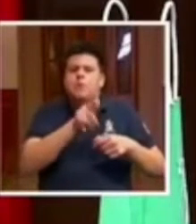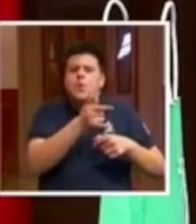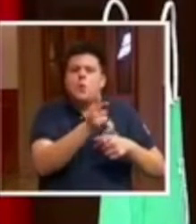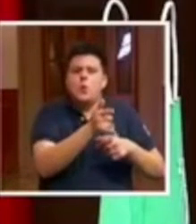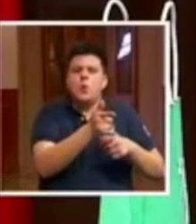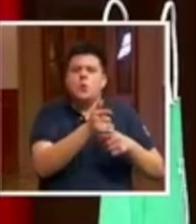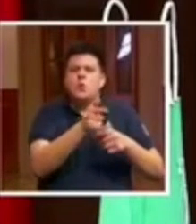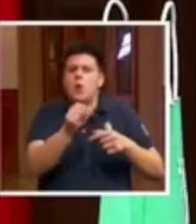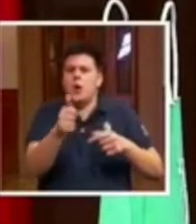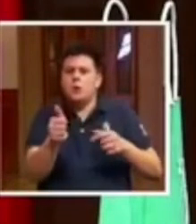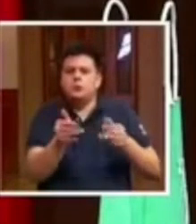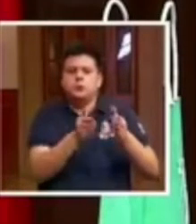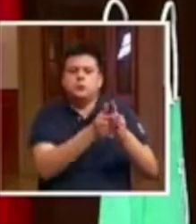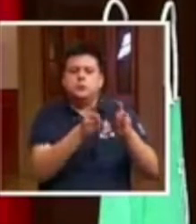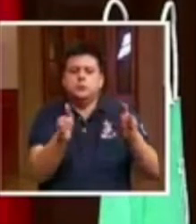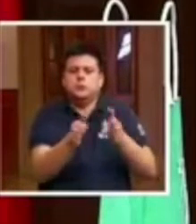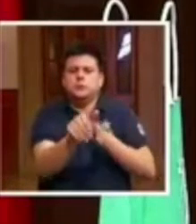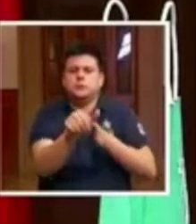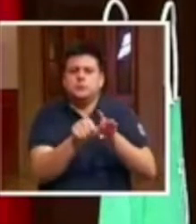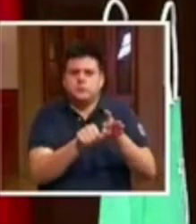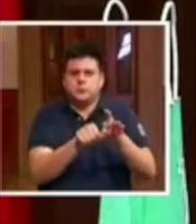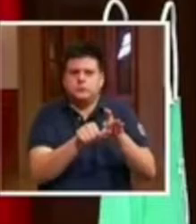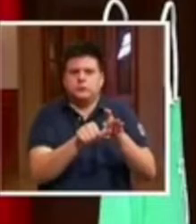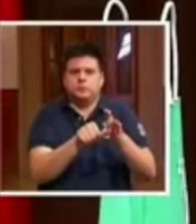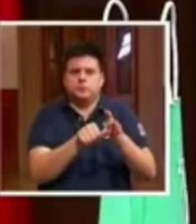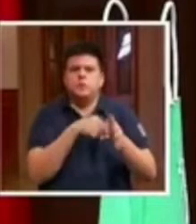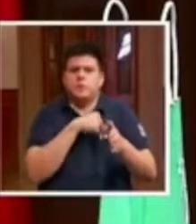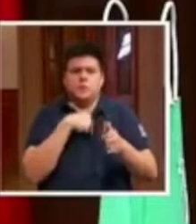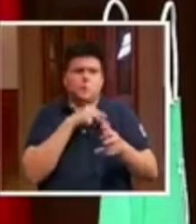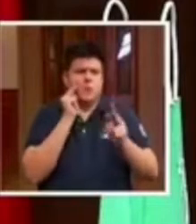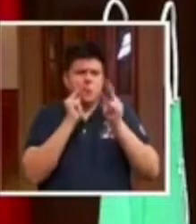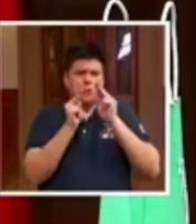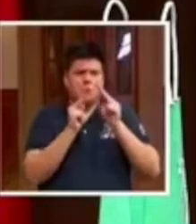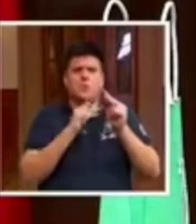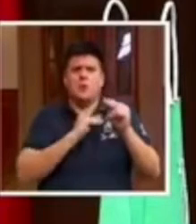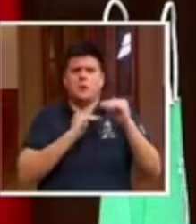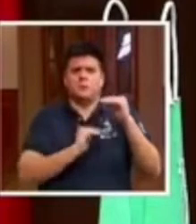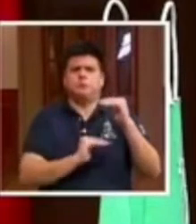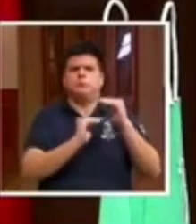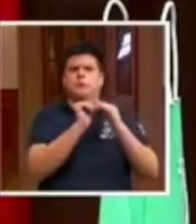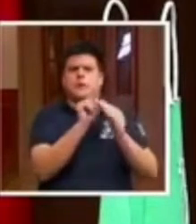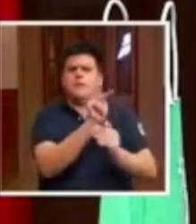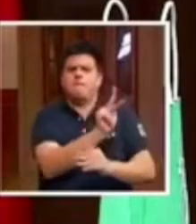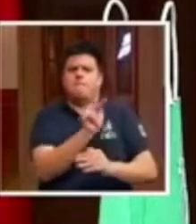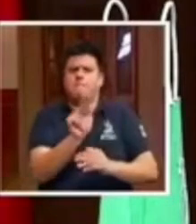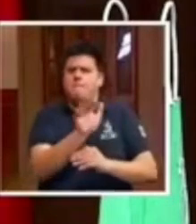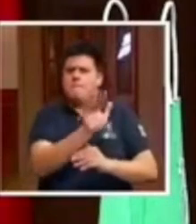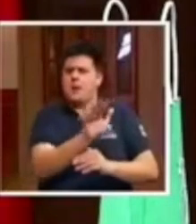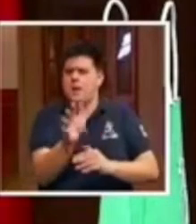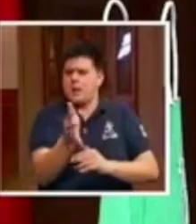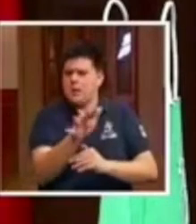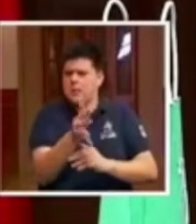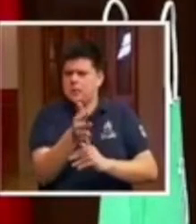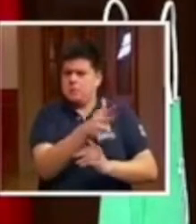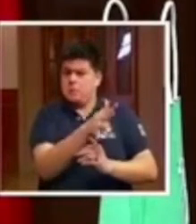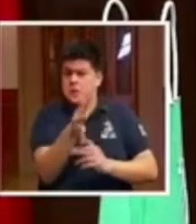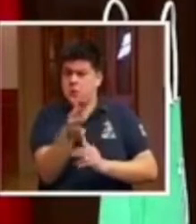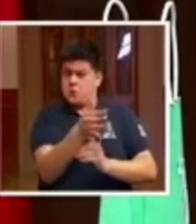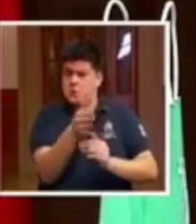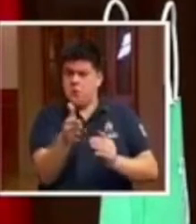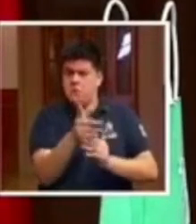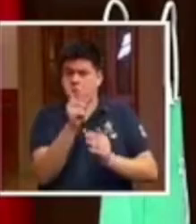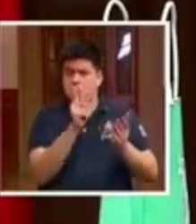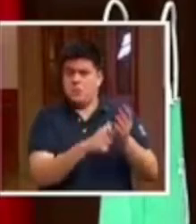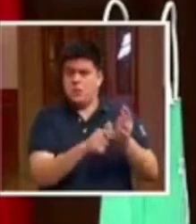y aunque el número de hospitalizaciones alcanzó este pico algo parecido alrededor de los mil 513